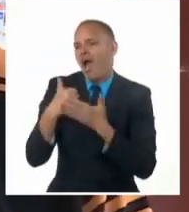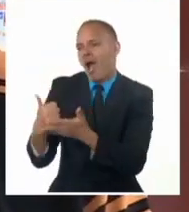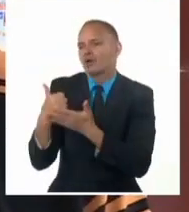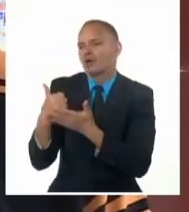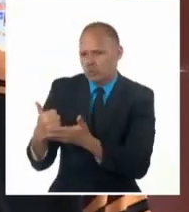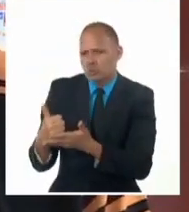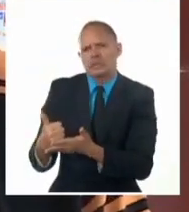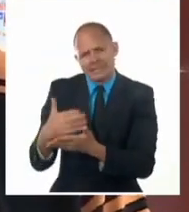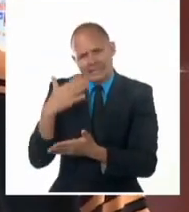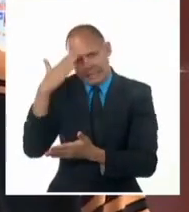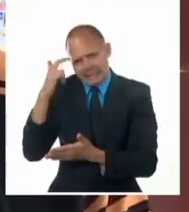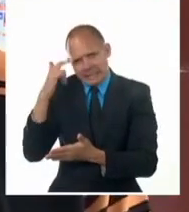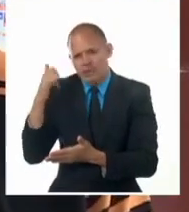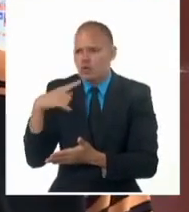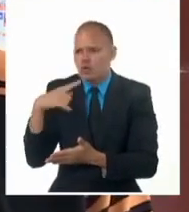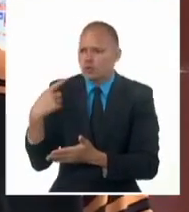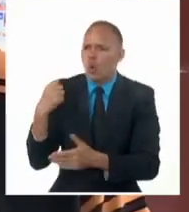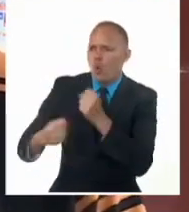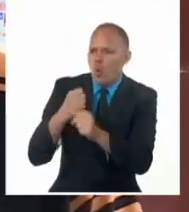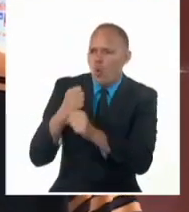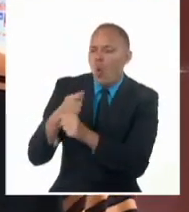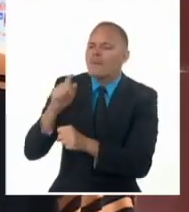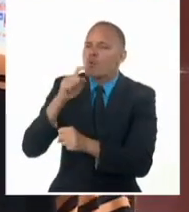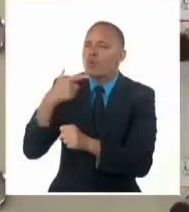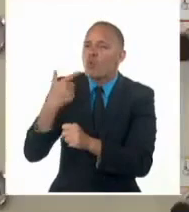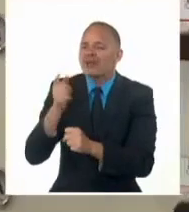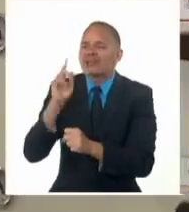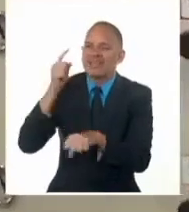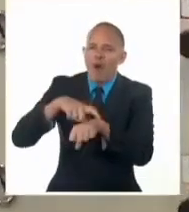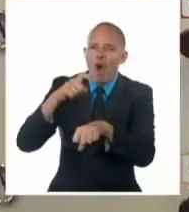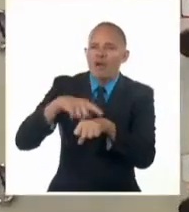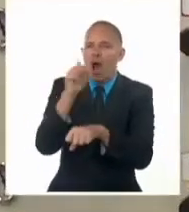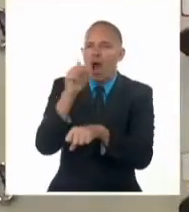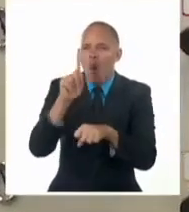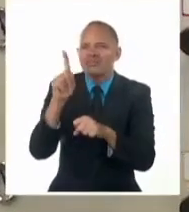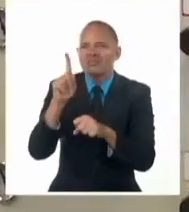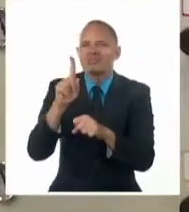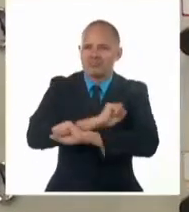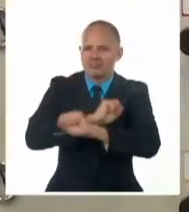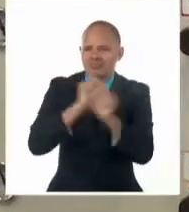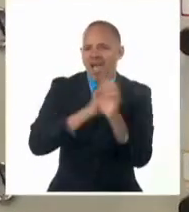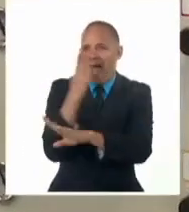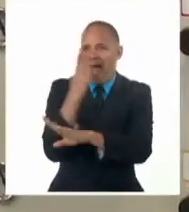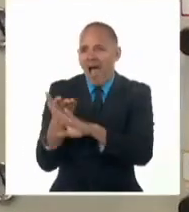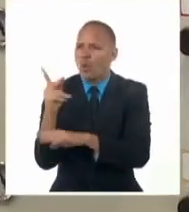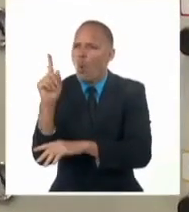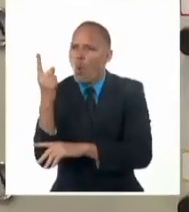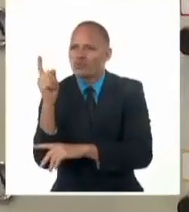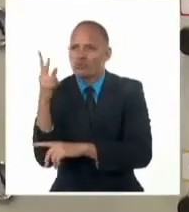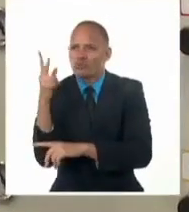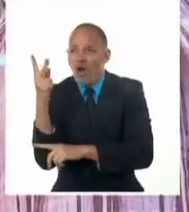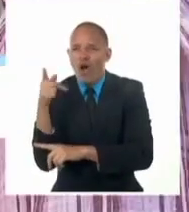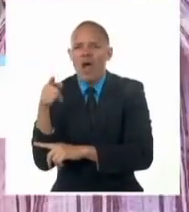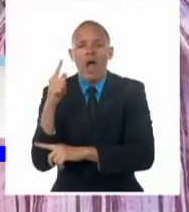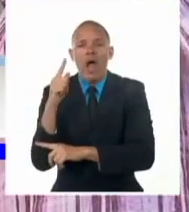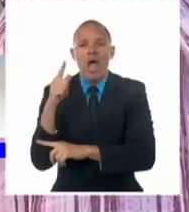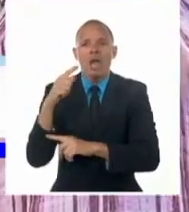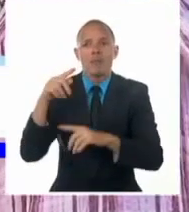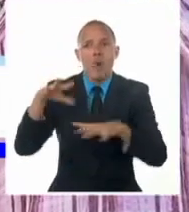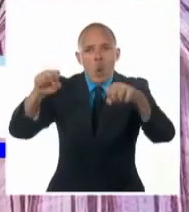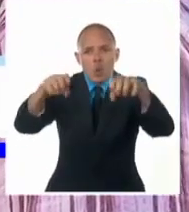eficiencia y moviendo las cargas, desplazando las cargas de los horarios pico. El rigor en acciones de control, entre ellas